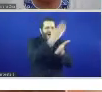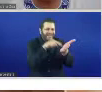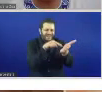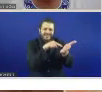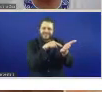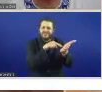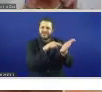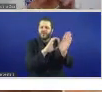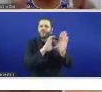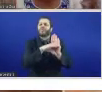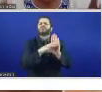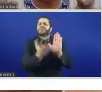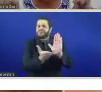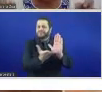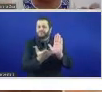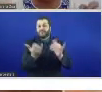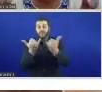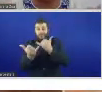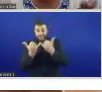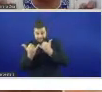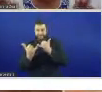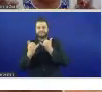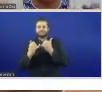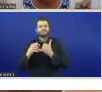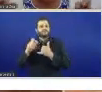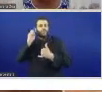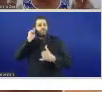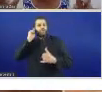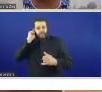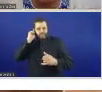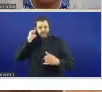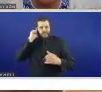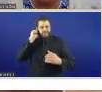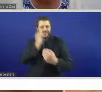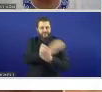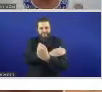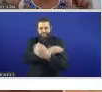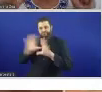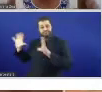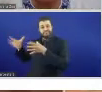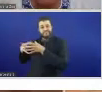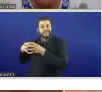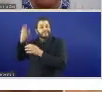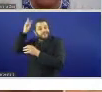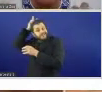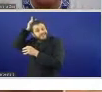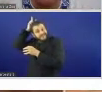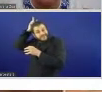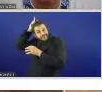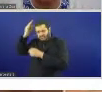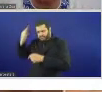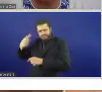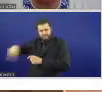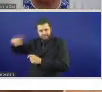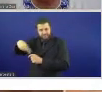sectores indígenas, el concepto de feminismo está prejuiciado y hay que desprejuiciar el